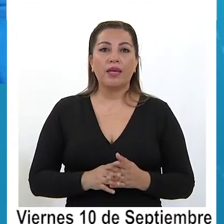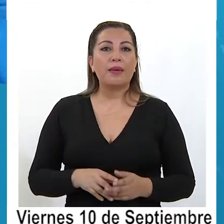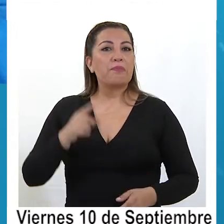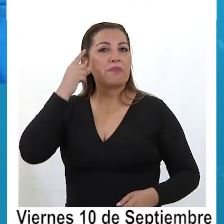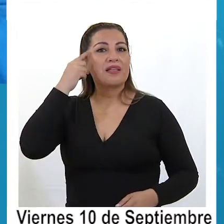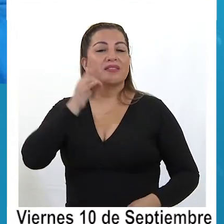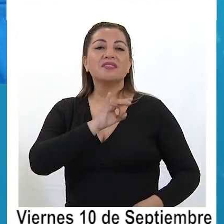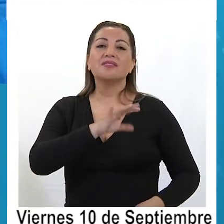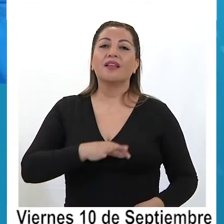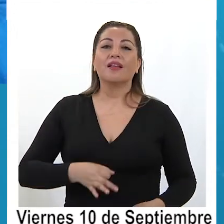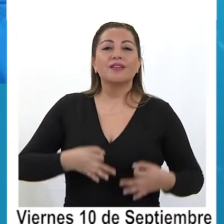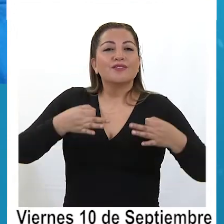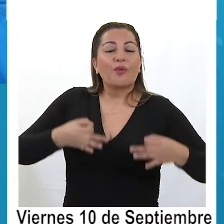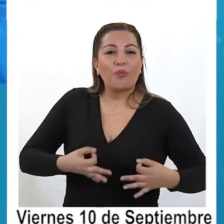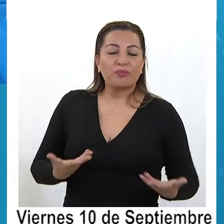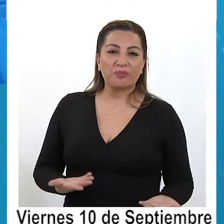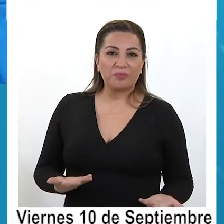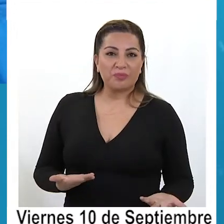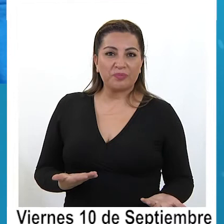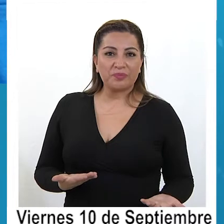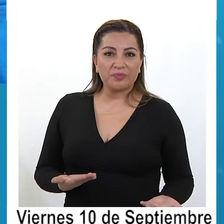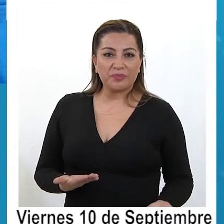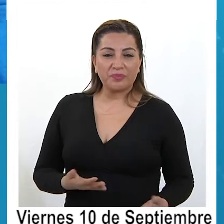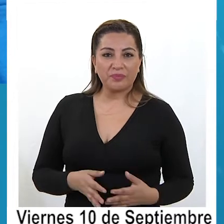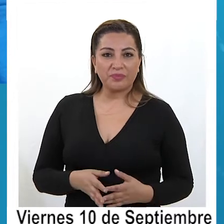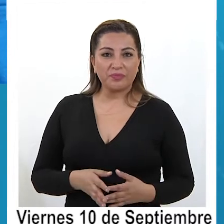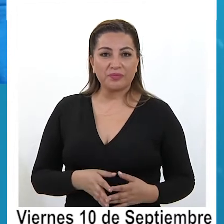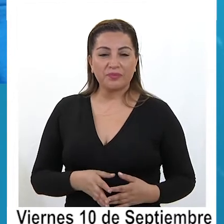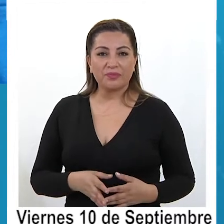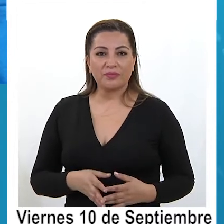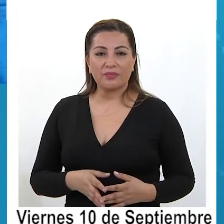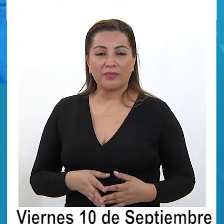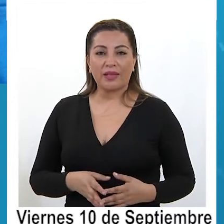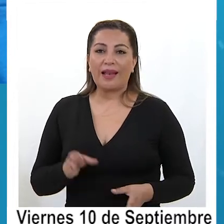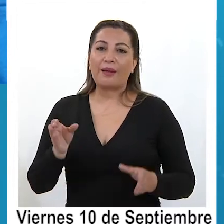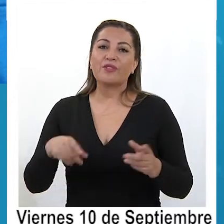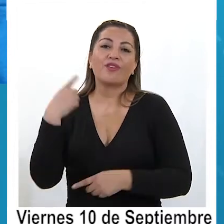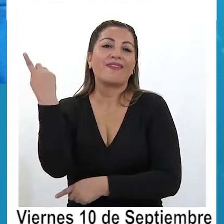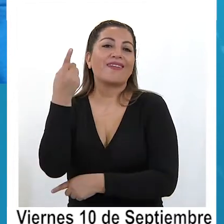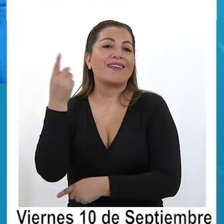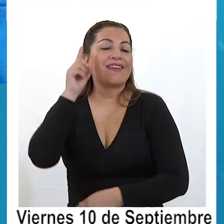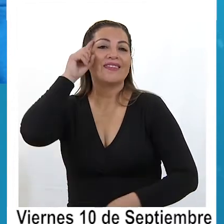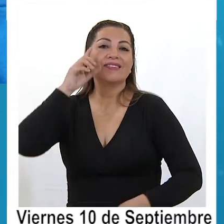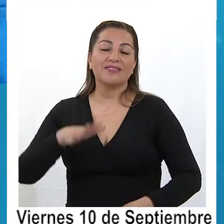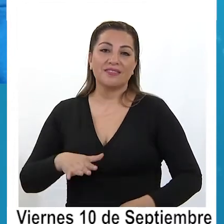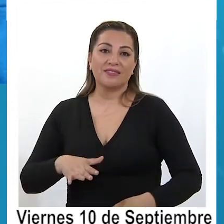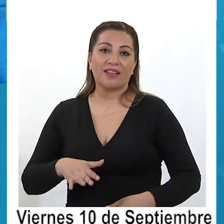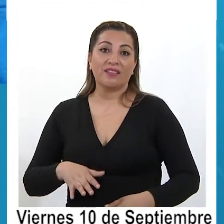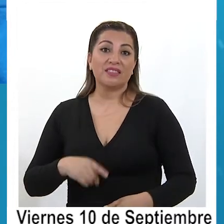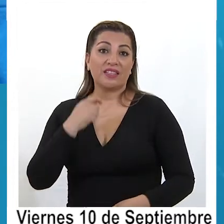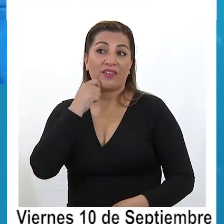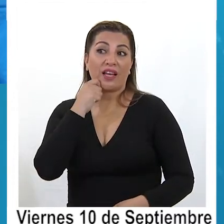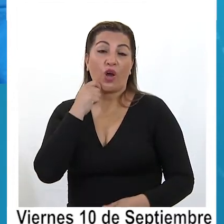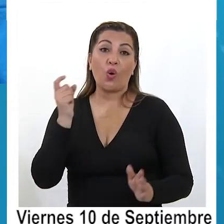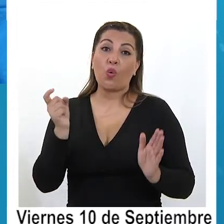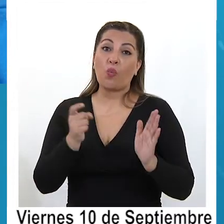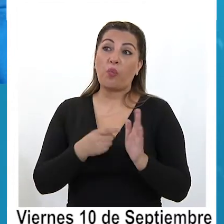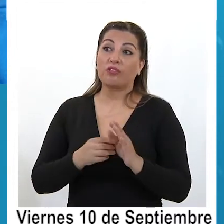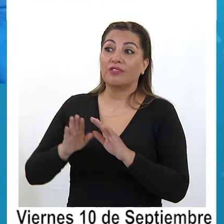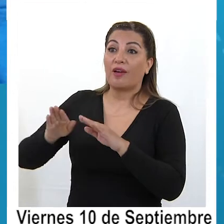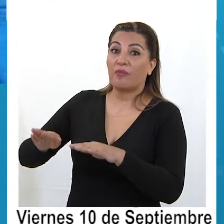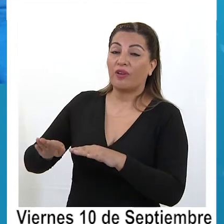país mucho más seguro, entendiéndose que en general saben que la irregularidad no es un punto a favor, entienden